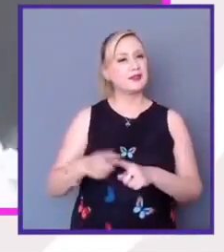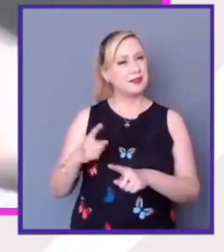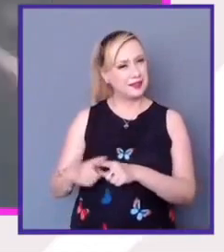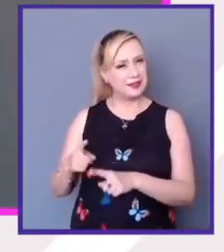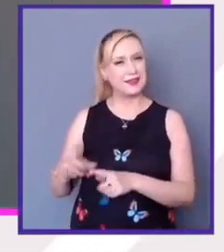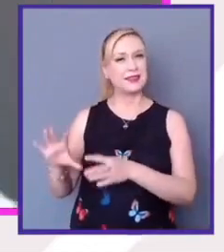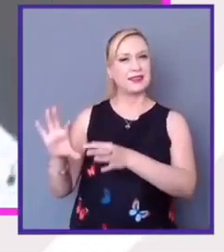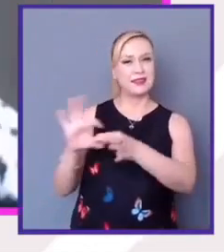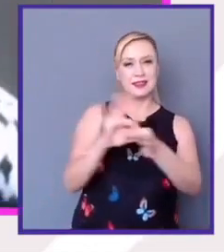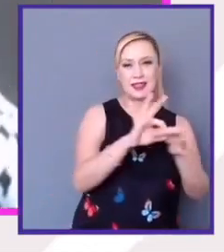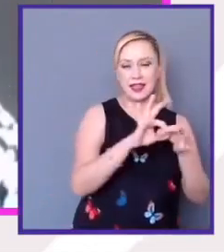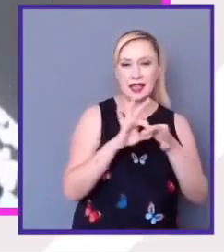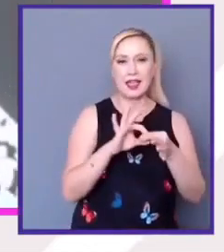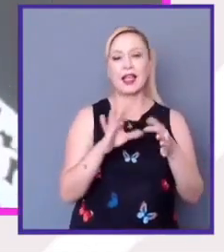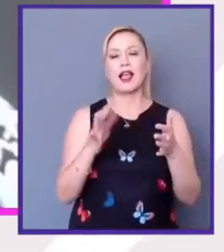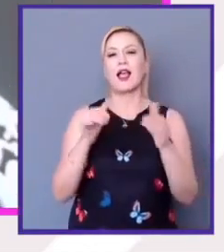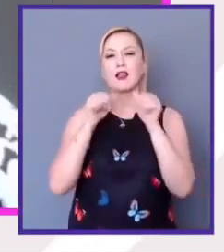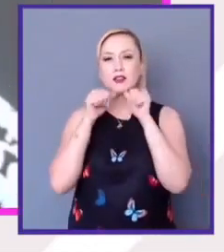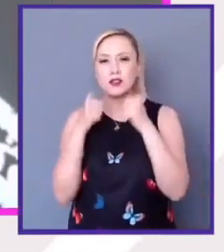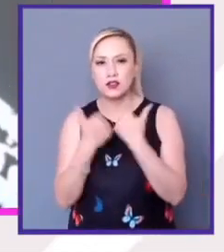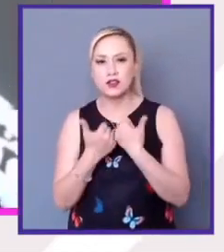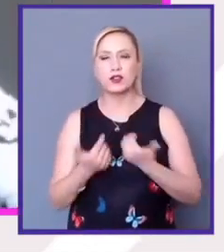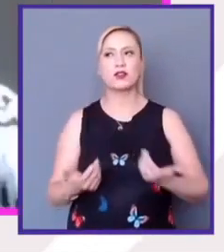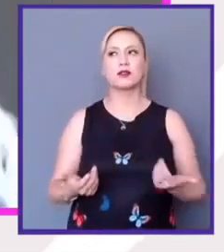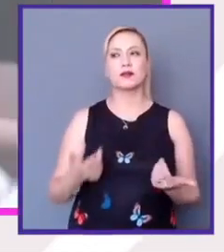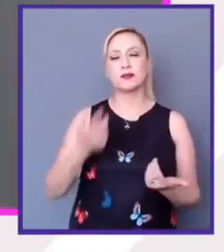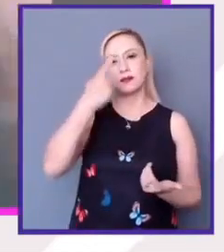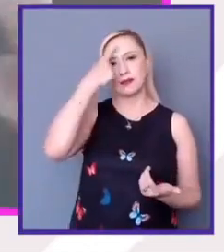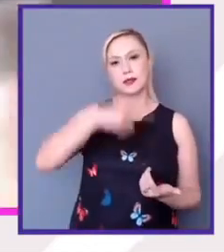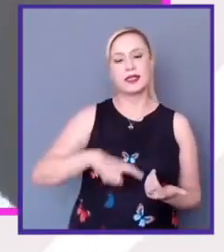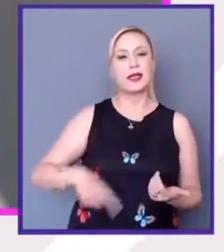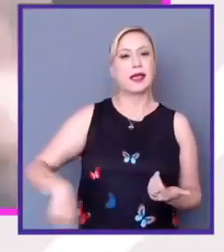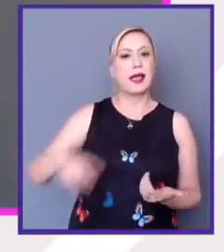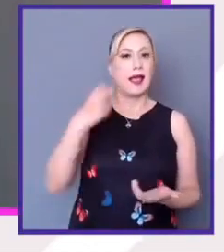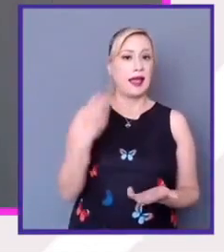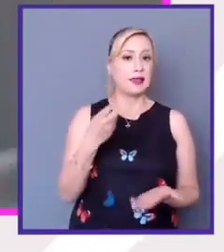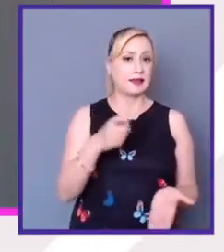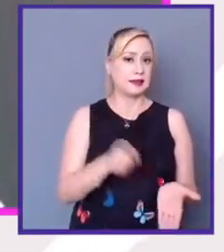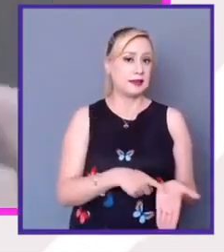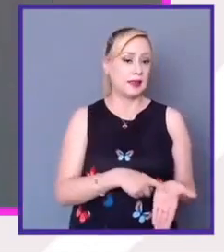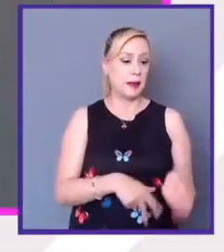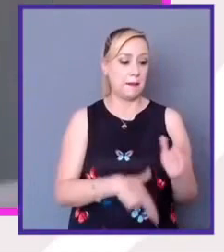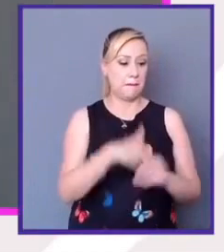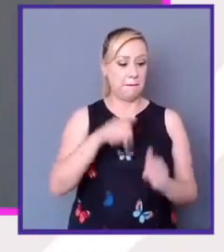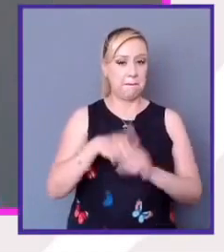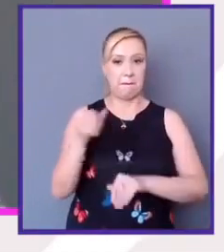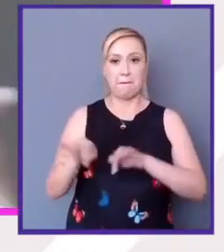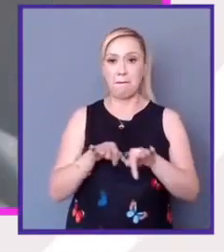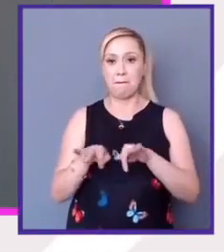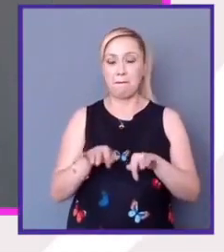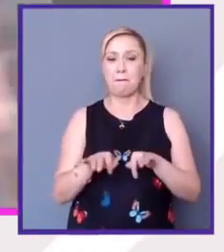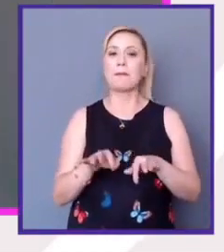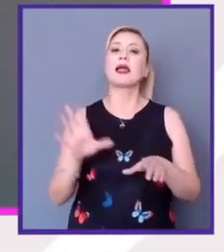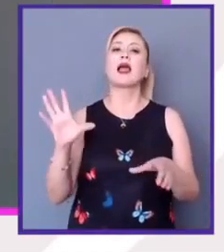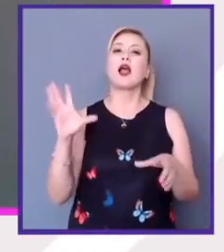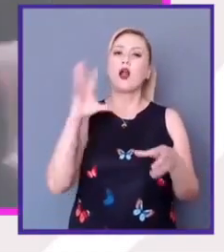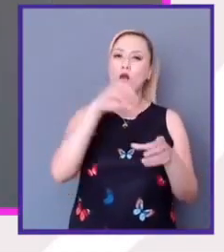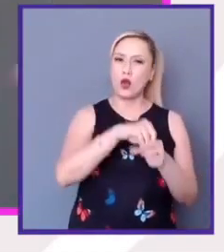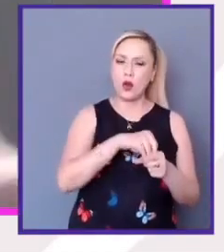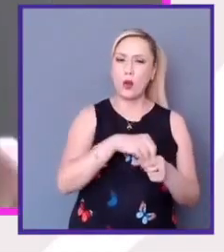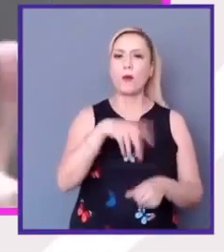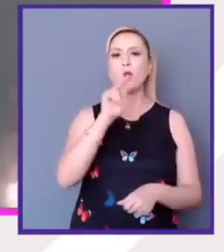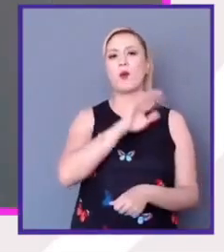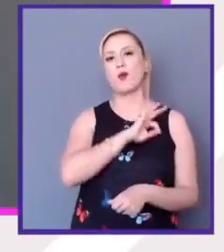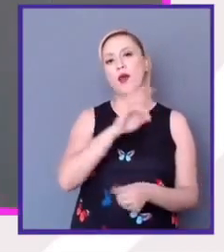con organizaciones para realmente que esas políticas o esas vacantes como más incluyentes puedan llegar a